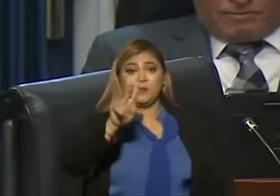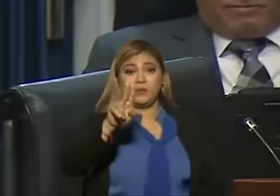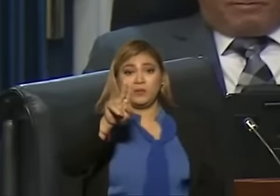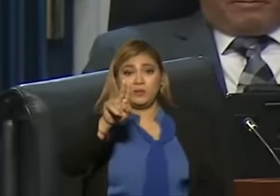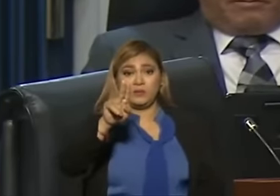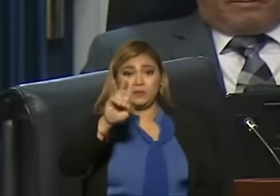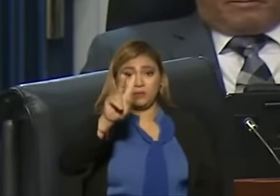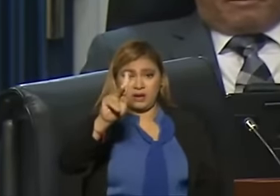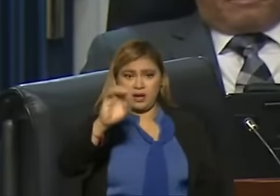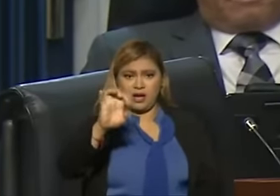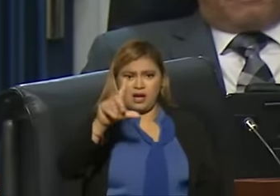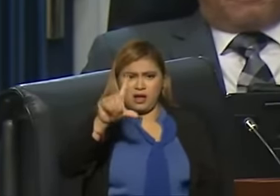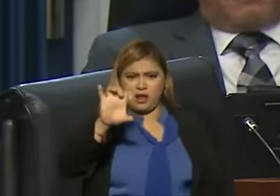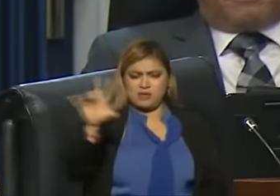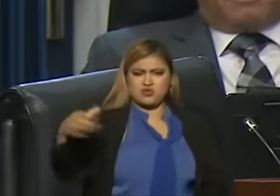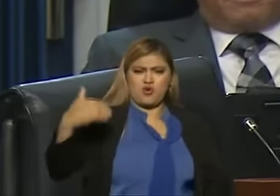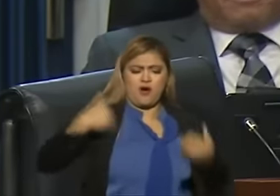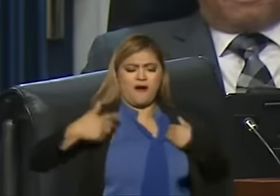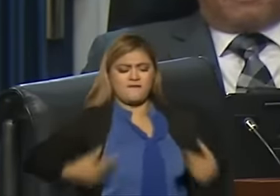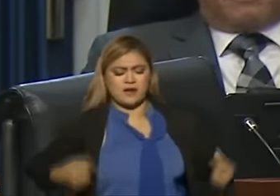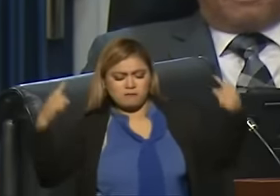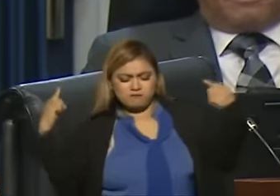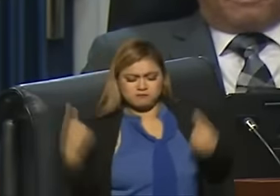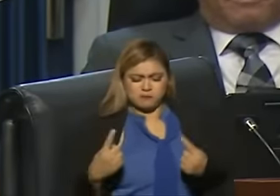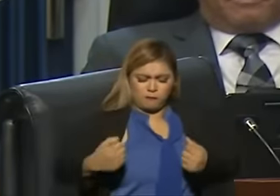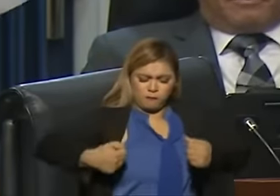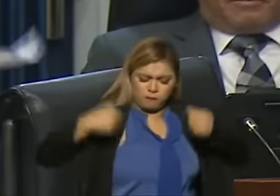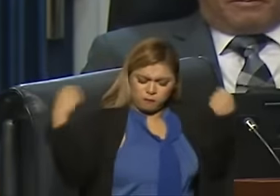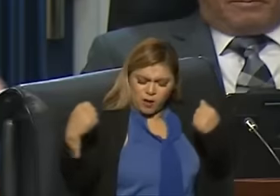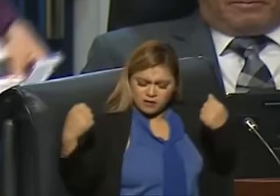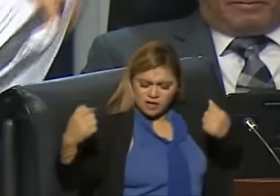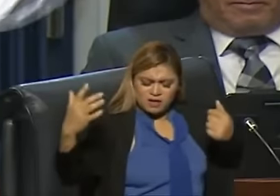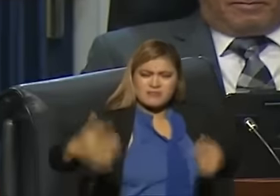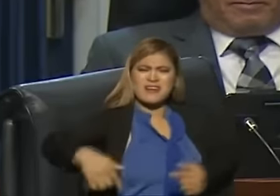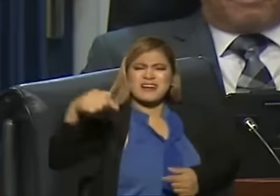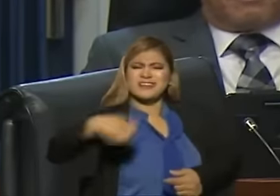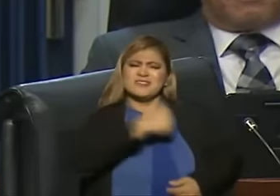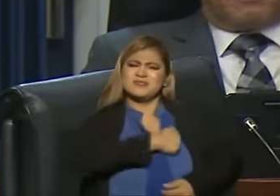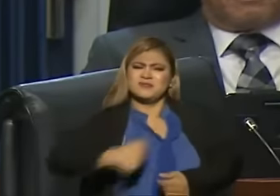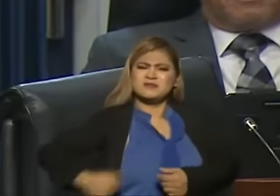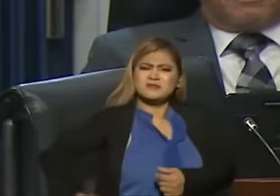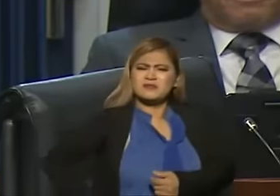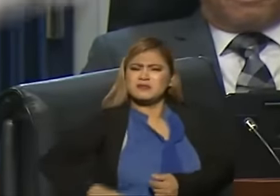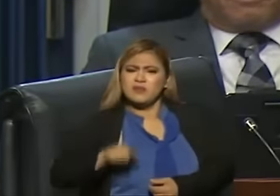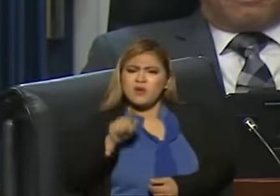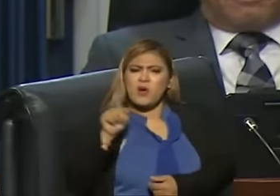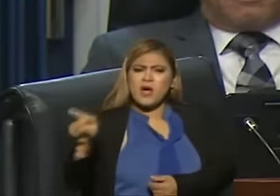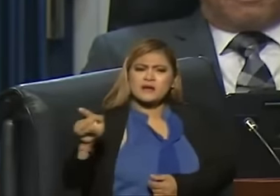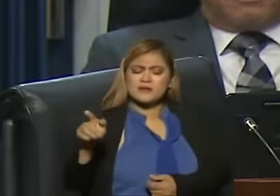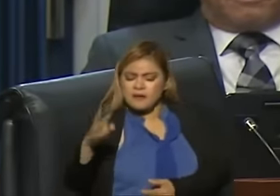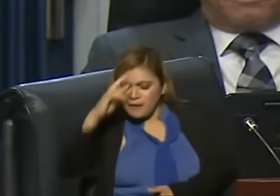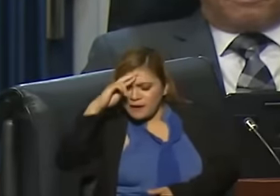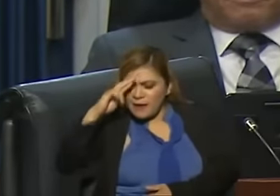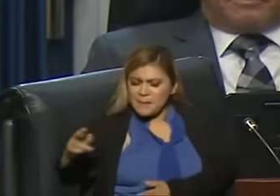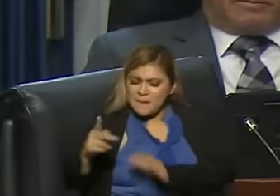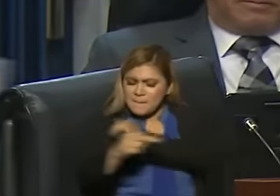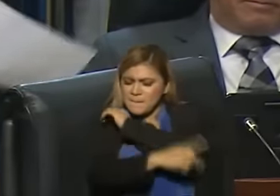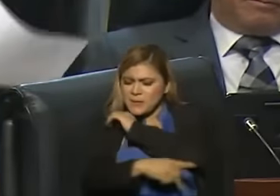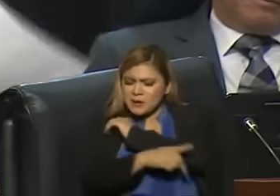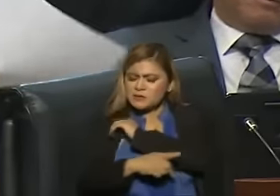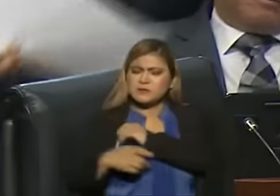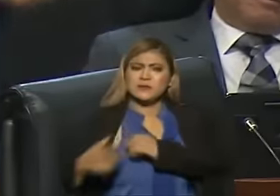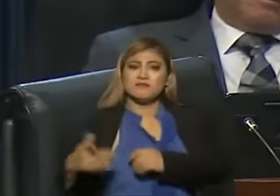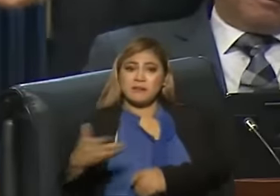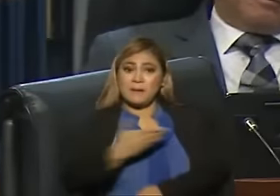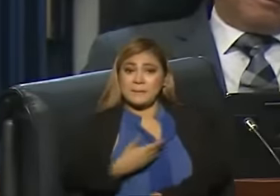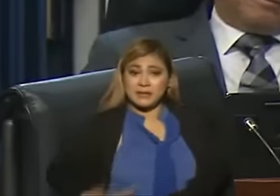firme, un hombre que dice que no, que Salvador ahora es uno de los destinos turísticos después de Costa Rica. ¿Por